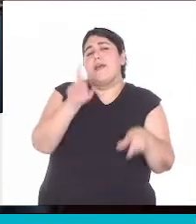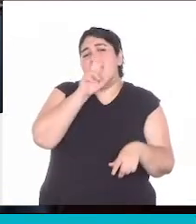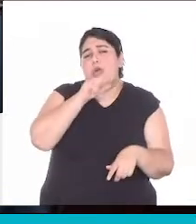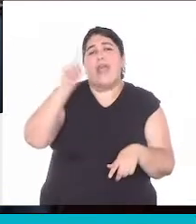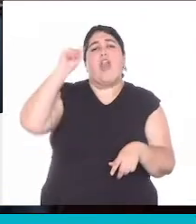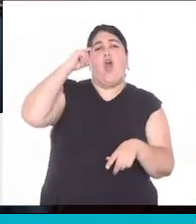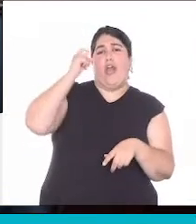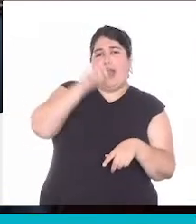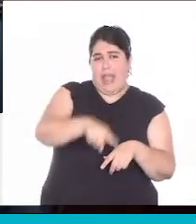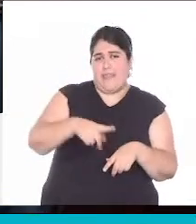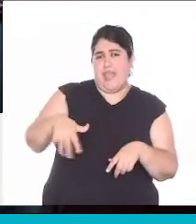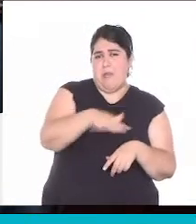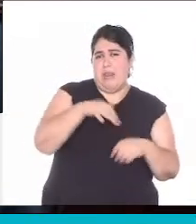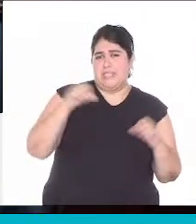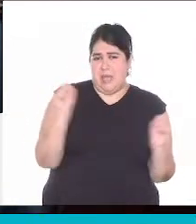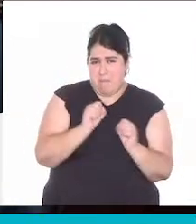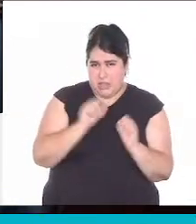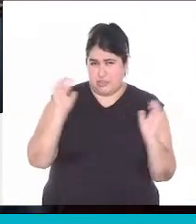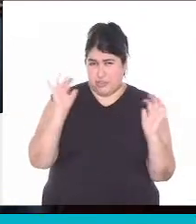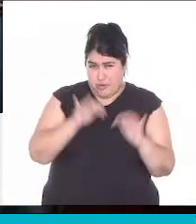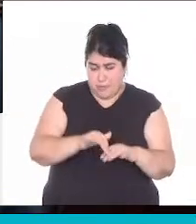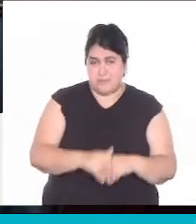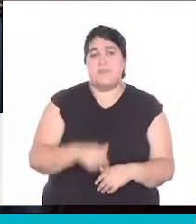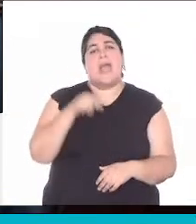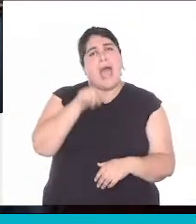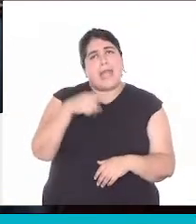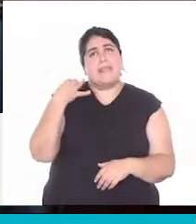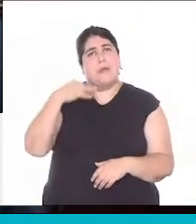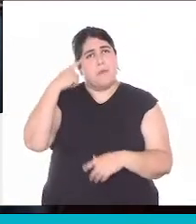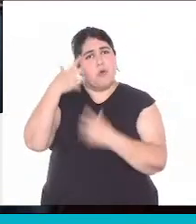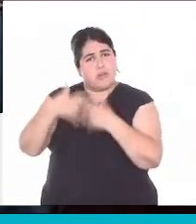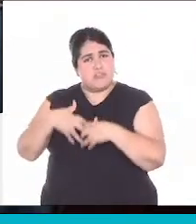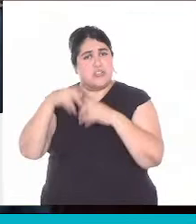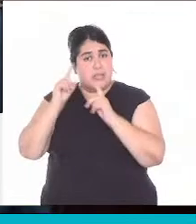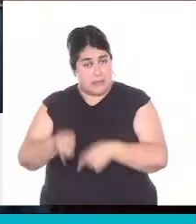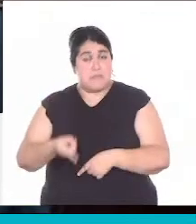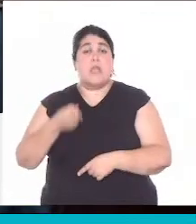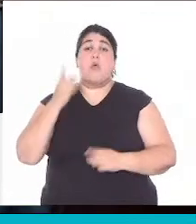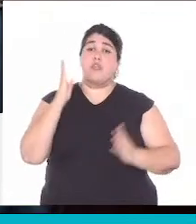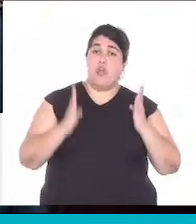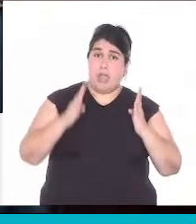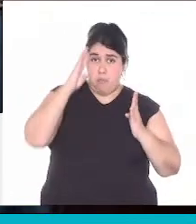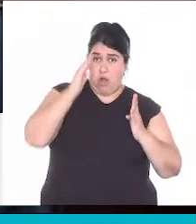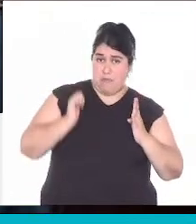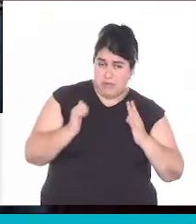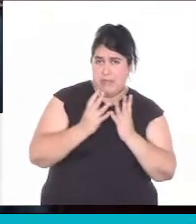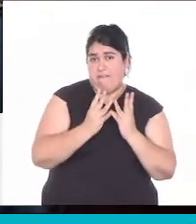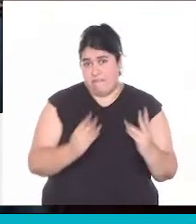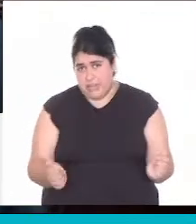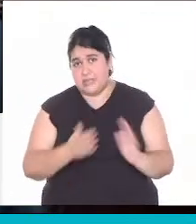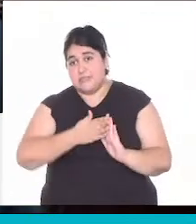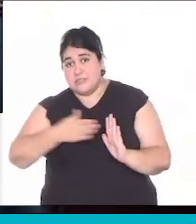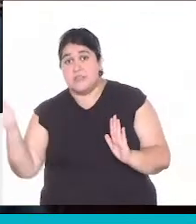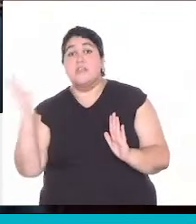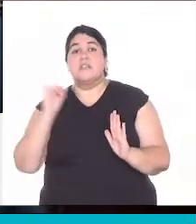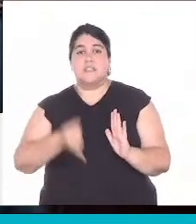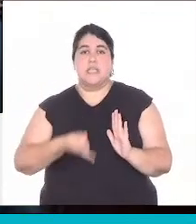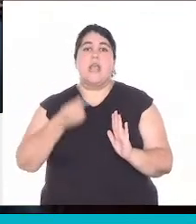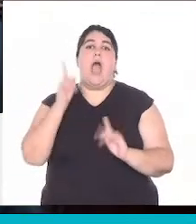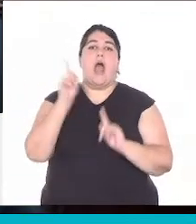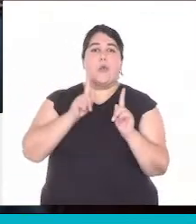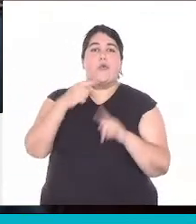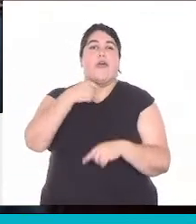momento. Y también habría que hacer una autocrítica para cuando terminó la dictadura, a quienes propiciaron la autoamnistía o